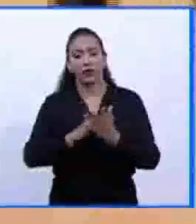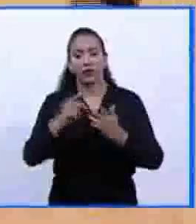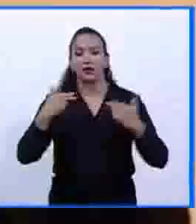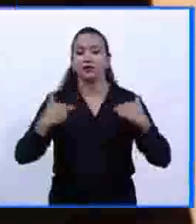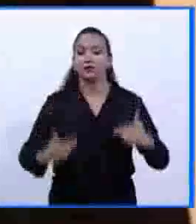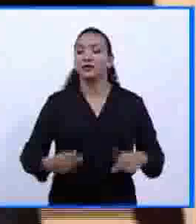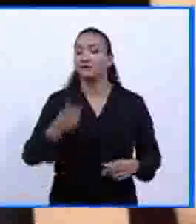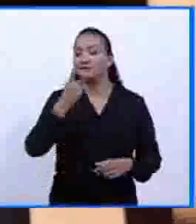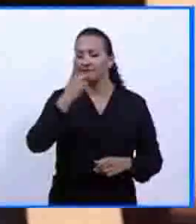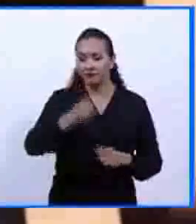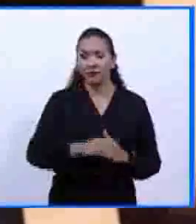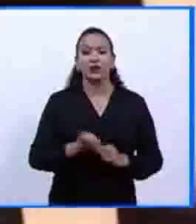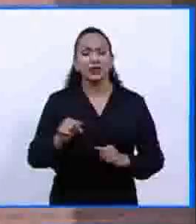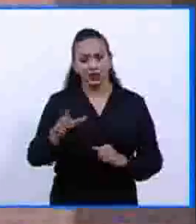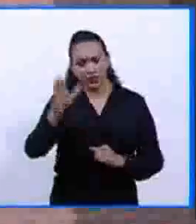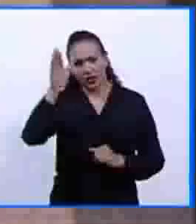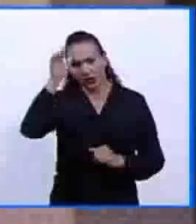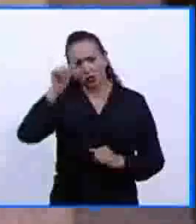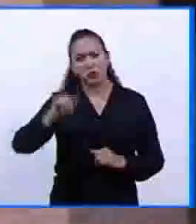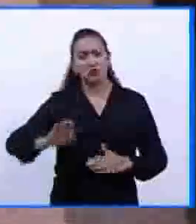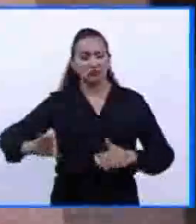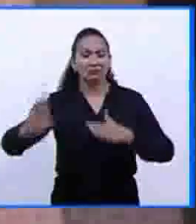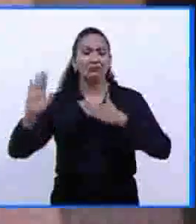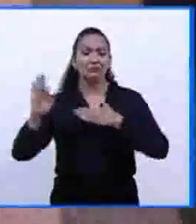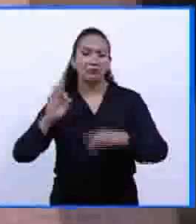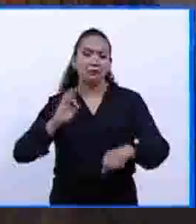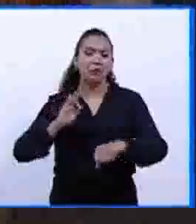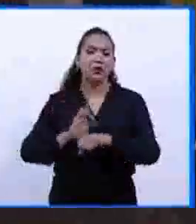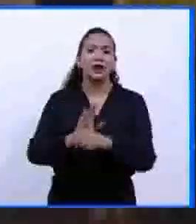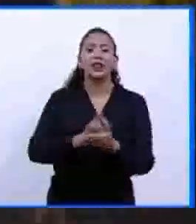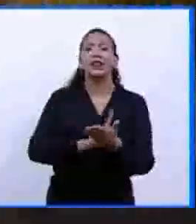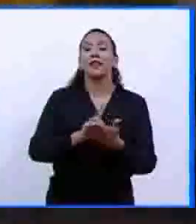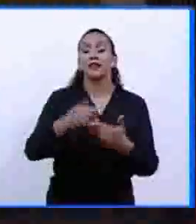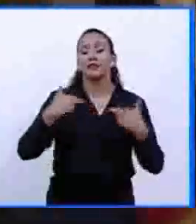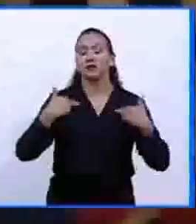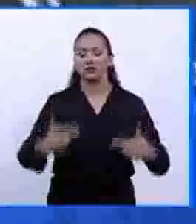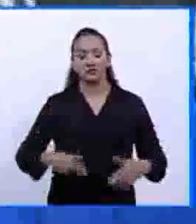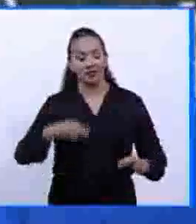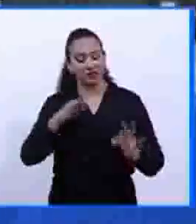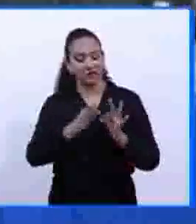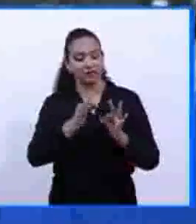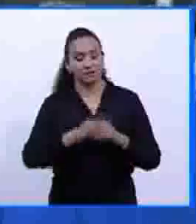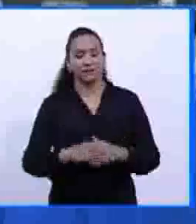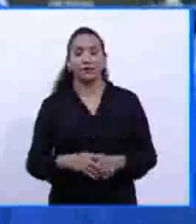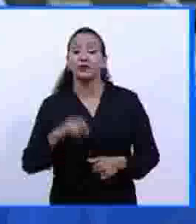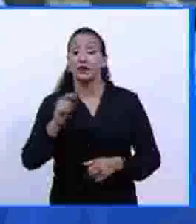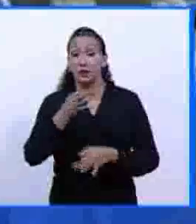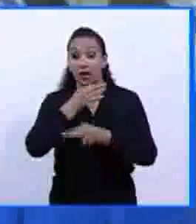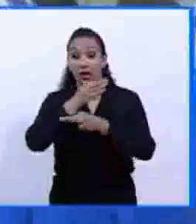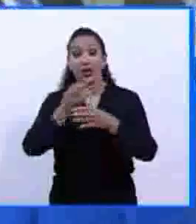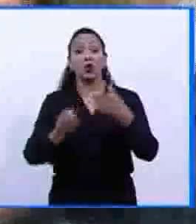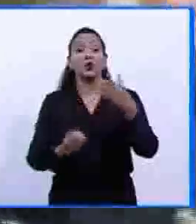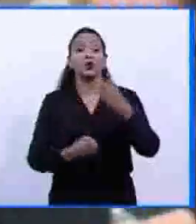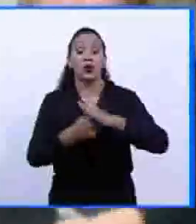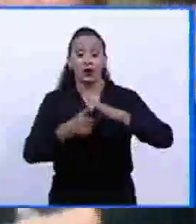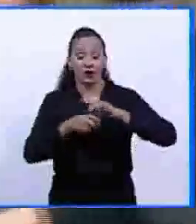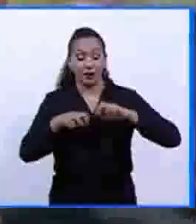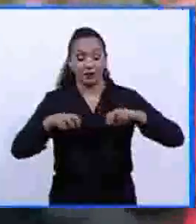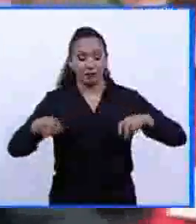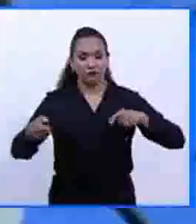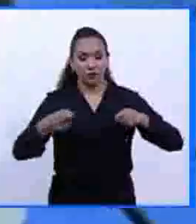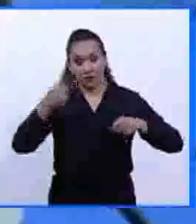su compromiso con la promoción y protección de los derechos humanos. Además, anunció a su nueva mesa directiva